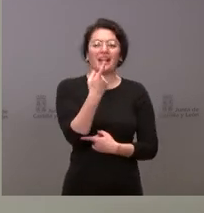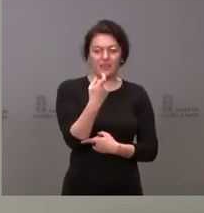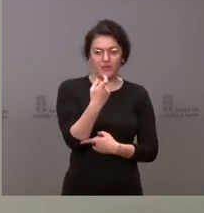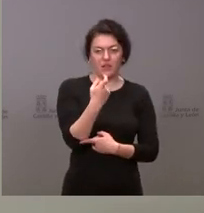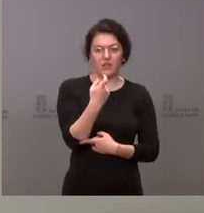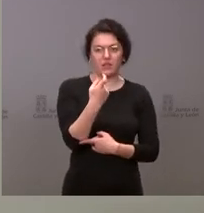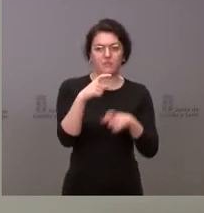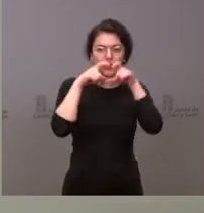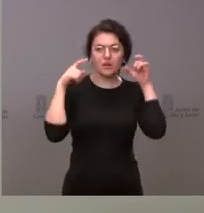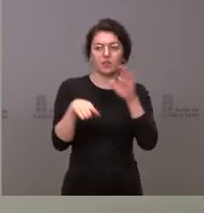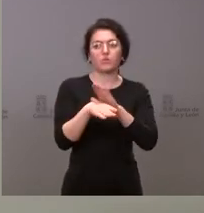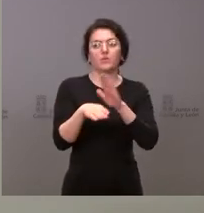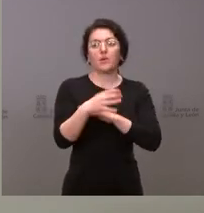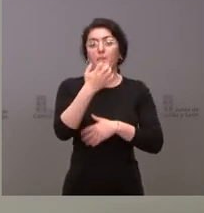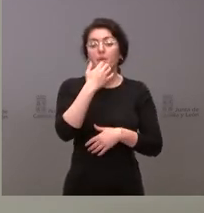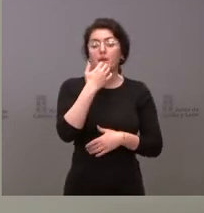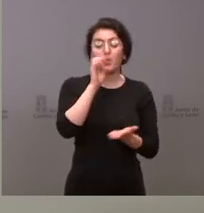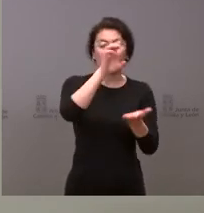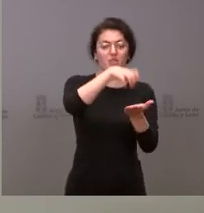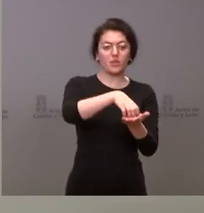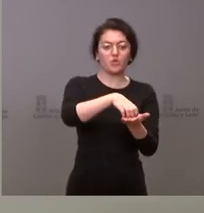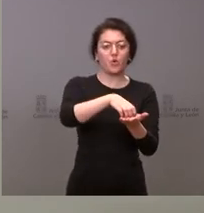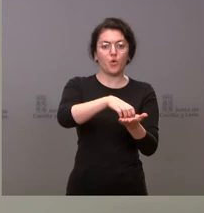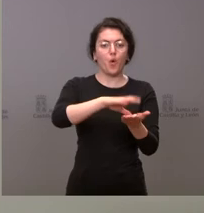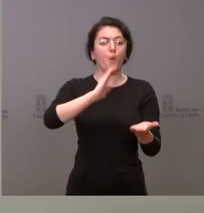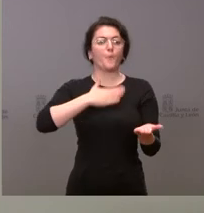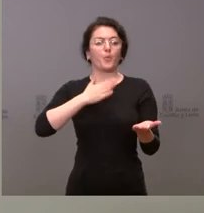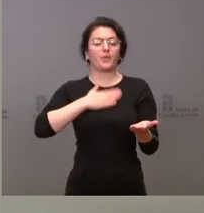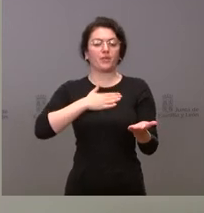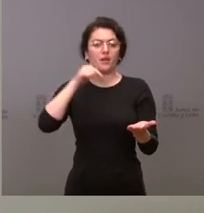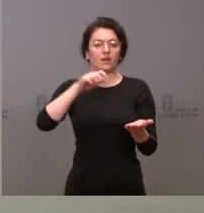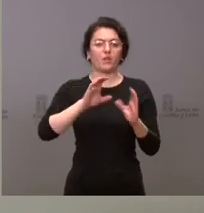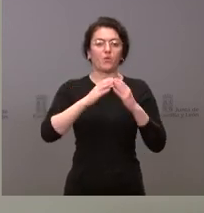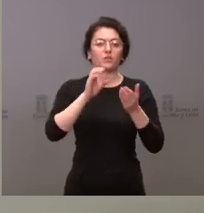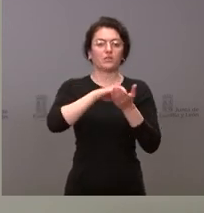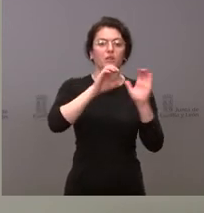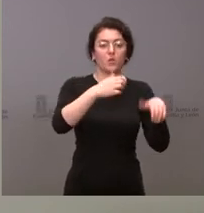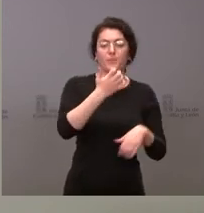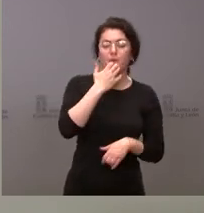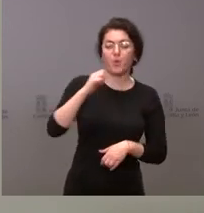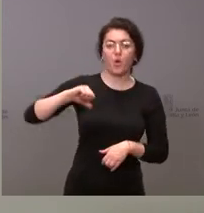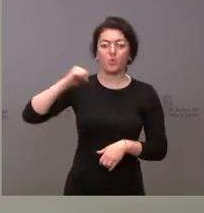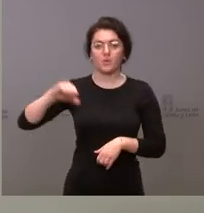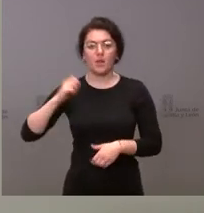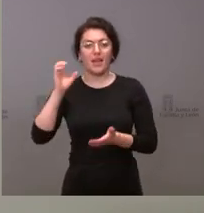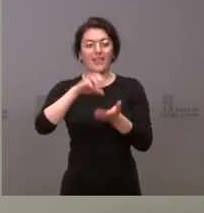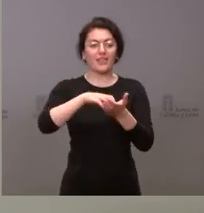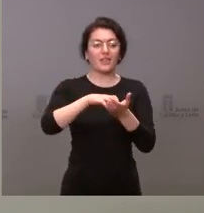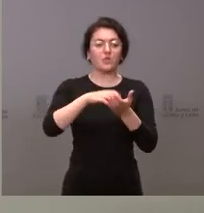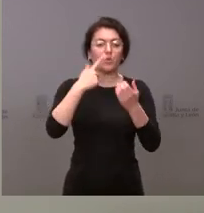centros titularidad de la junta de castilla y léon hospitales centros sanitarios de